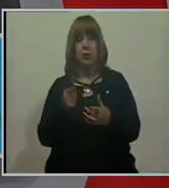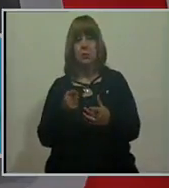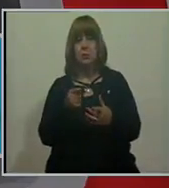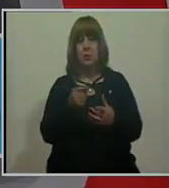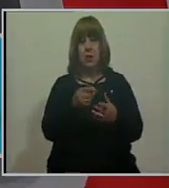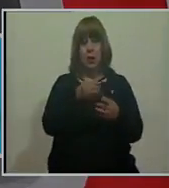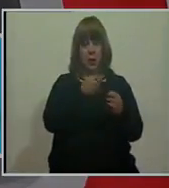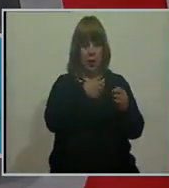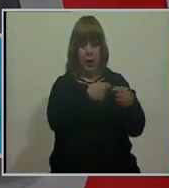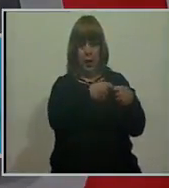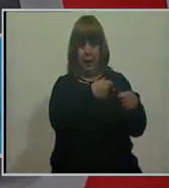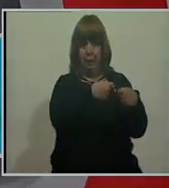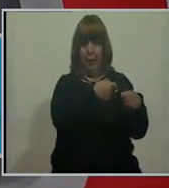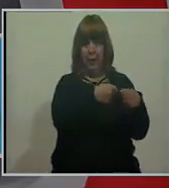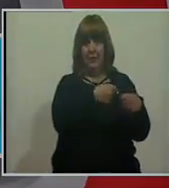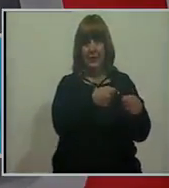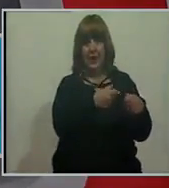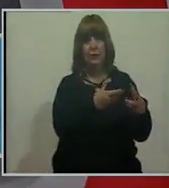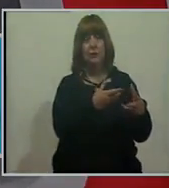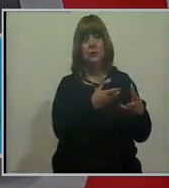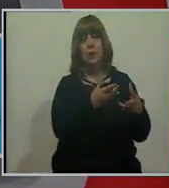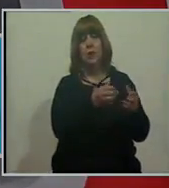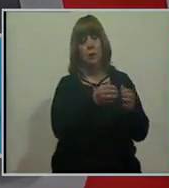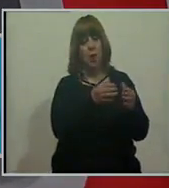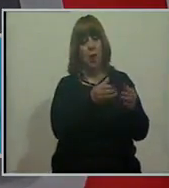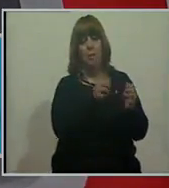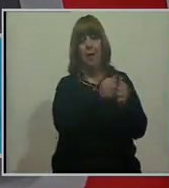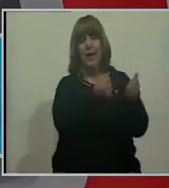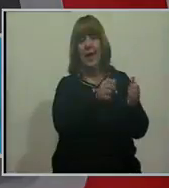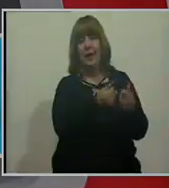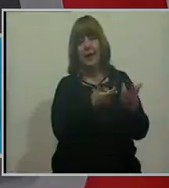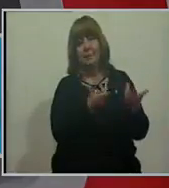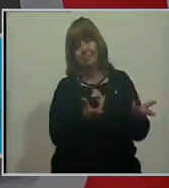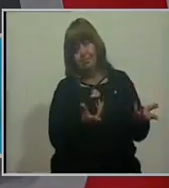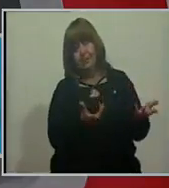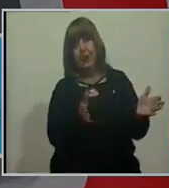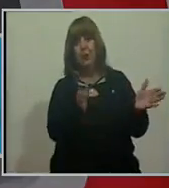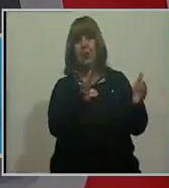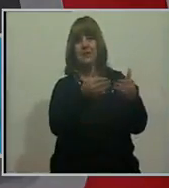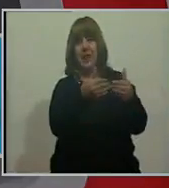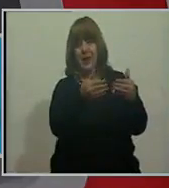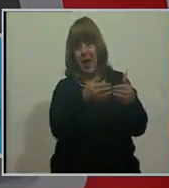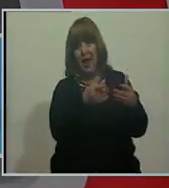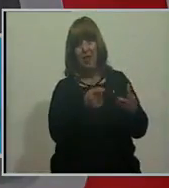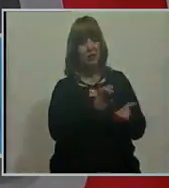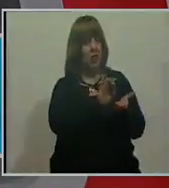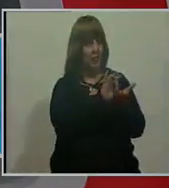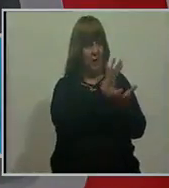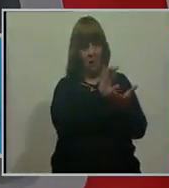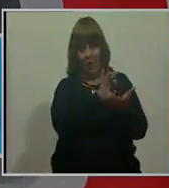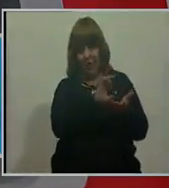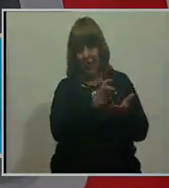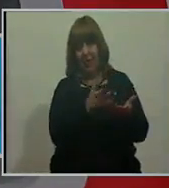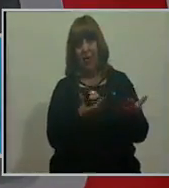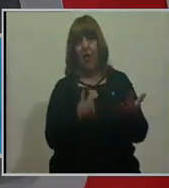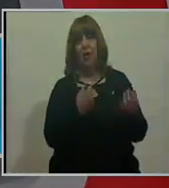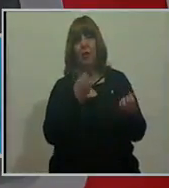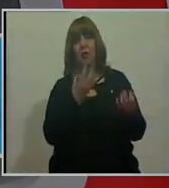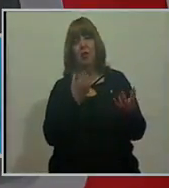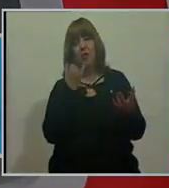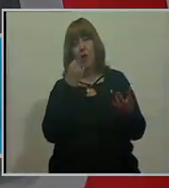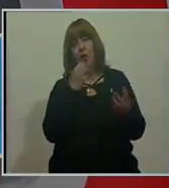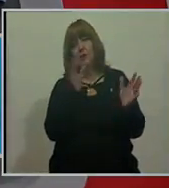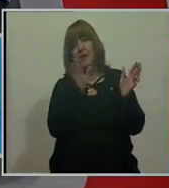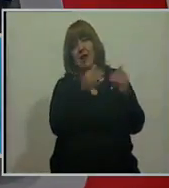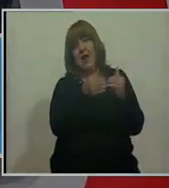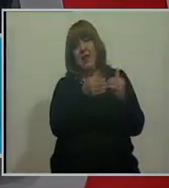pueda haber en el sector, porque ya no sería rentable y muchas panaderías tendrían que ir cerrando, como ya ha pasado y que muchas han cerrado, u otras se han pasado a la